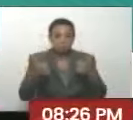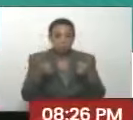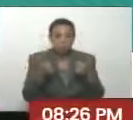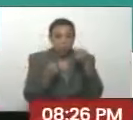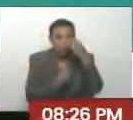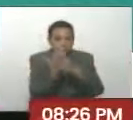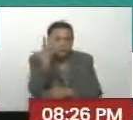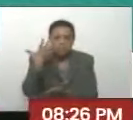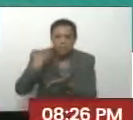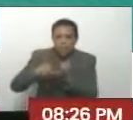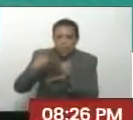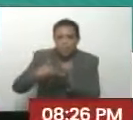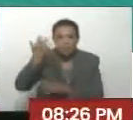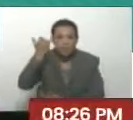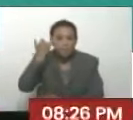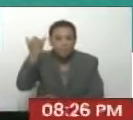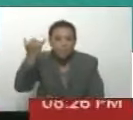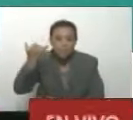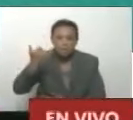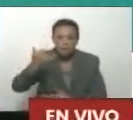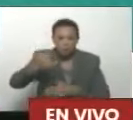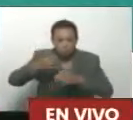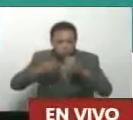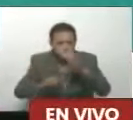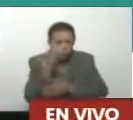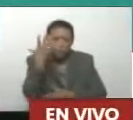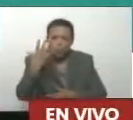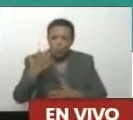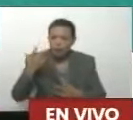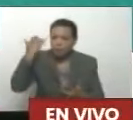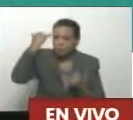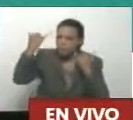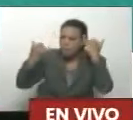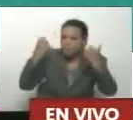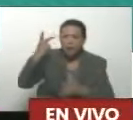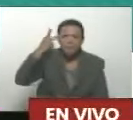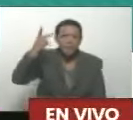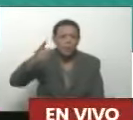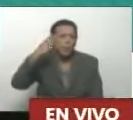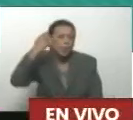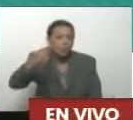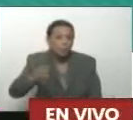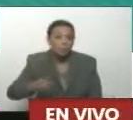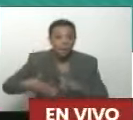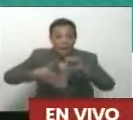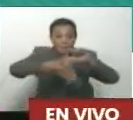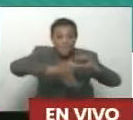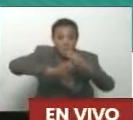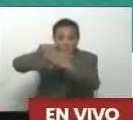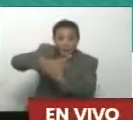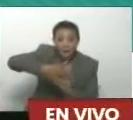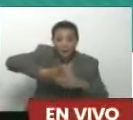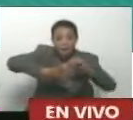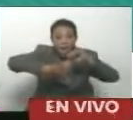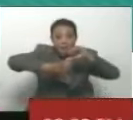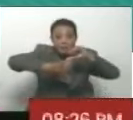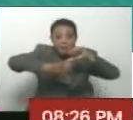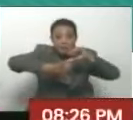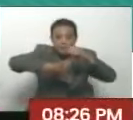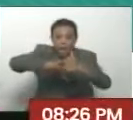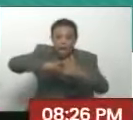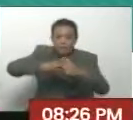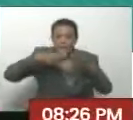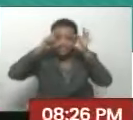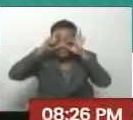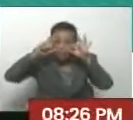creadores de propuestas, de ideas, de un mundo posible, de un mundo diferente. A América Latina, pudiéramos decir desde Simón